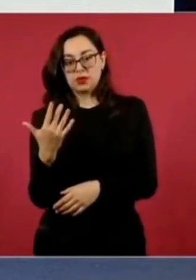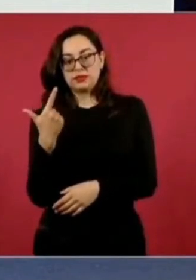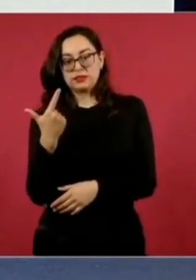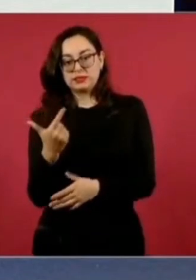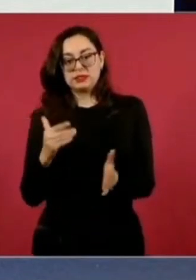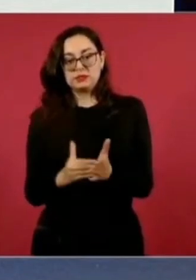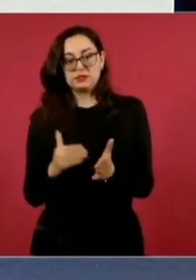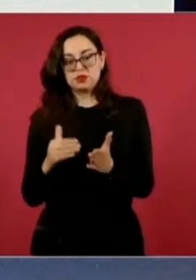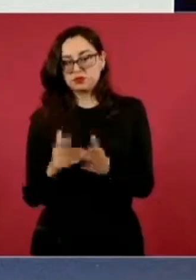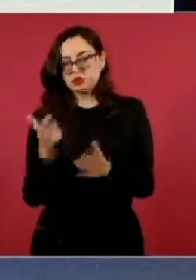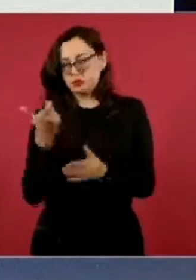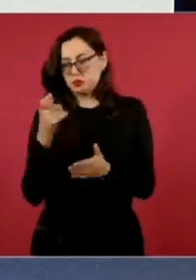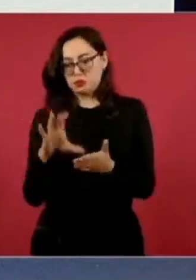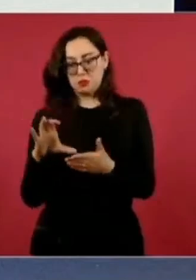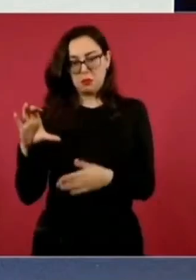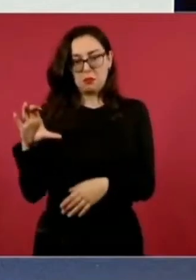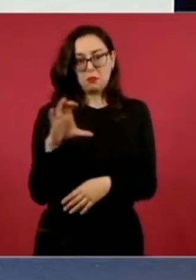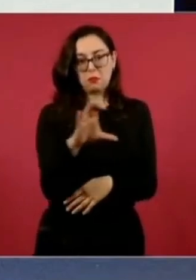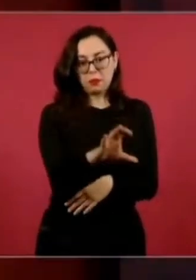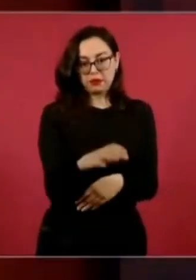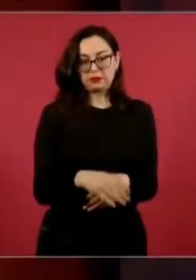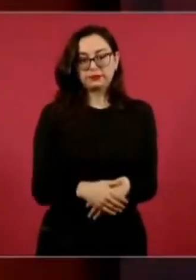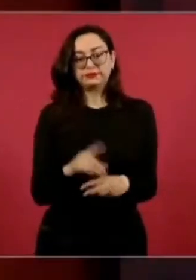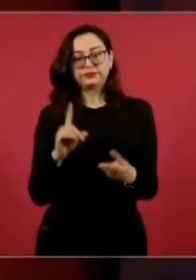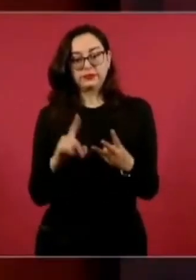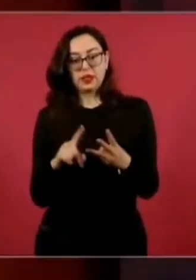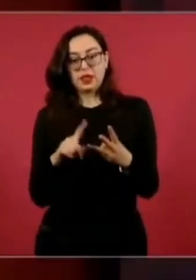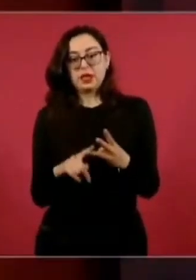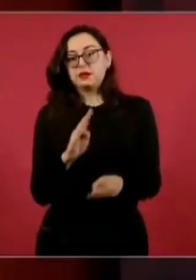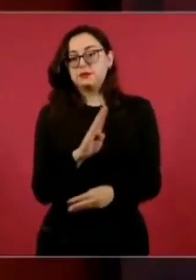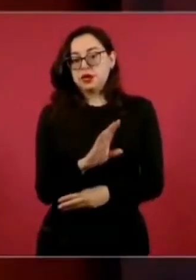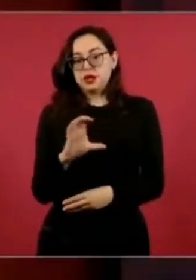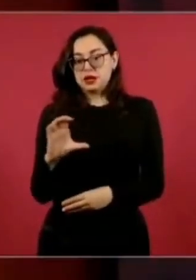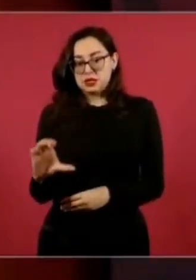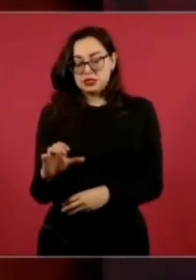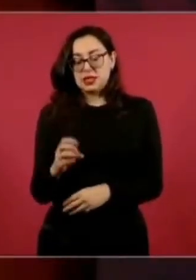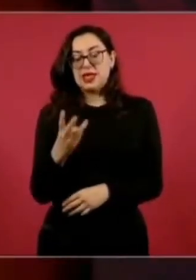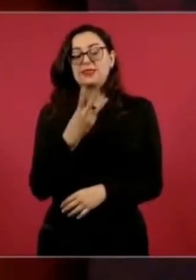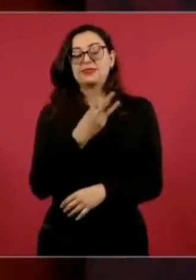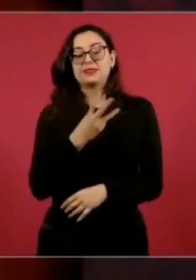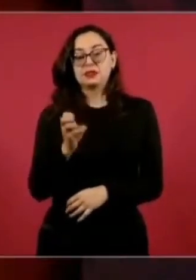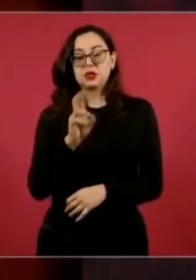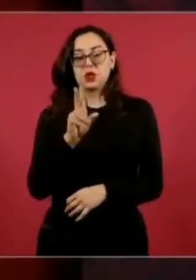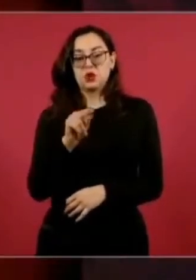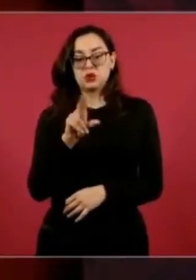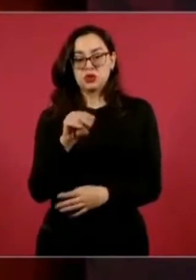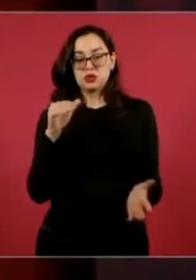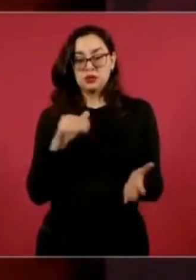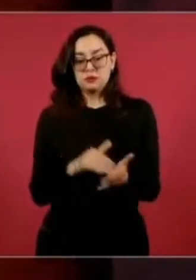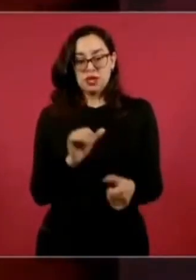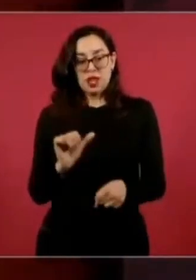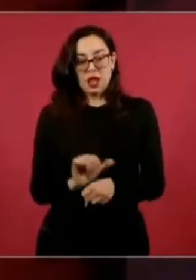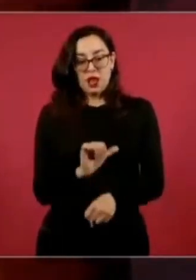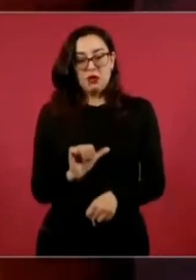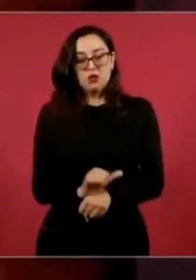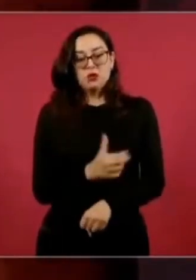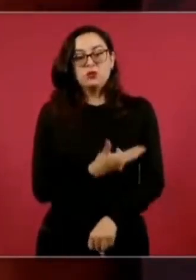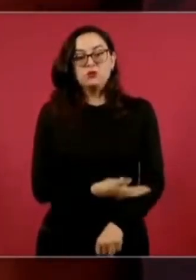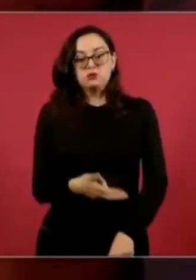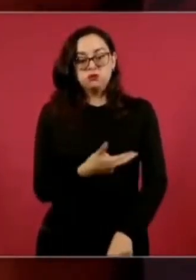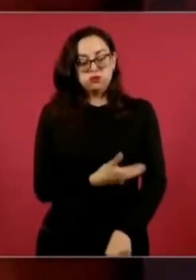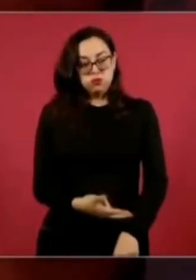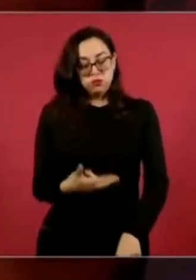de pesos y el tercer lugar Baja California con 380,000 regularización ies y